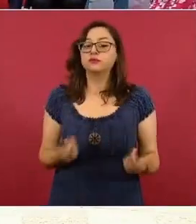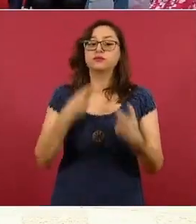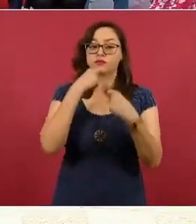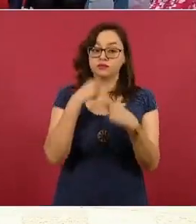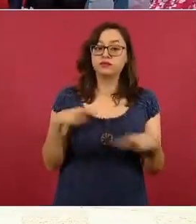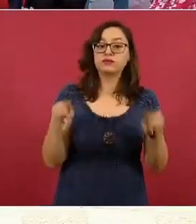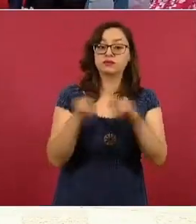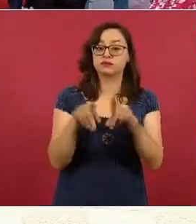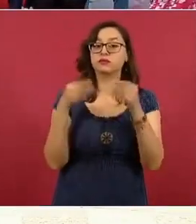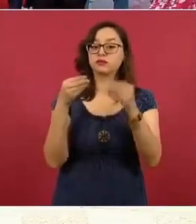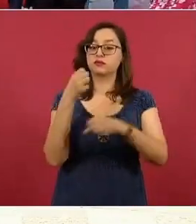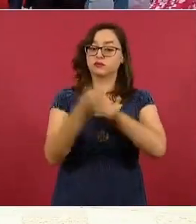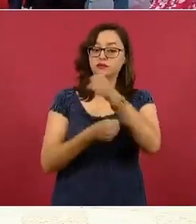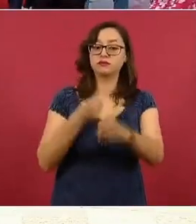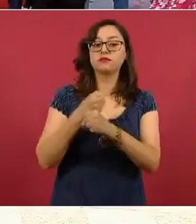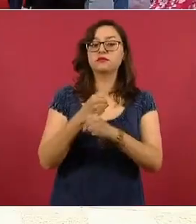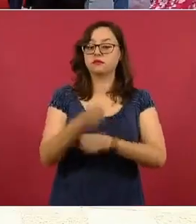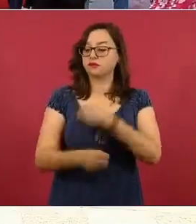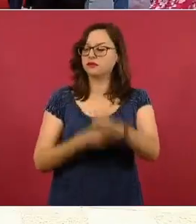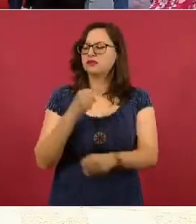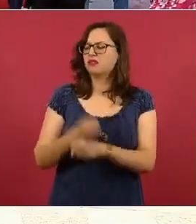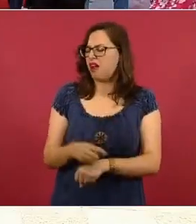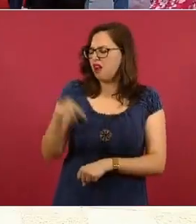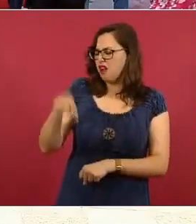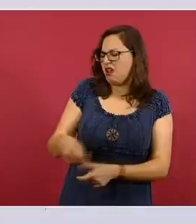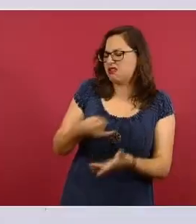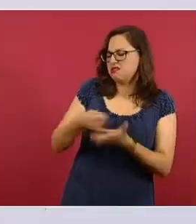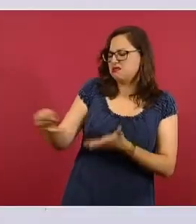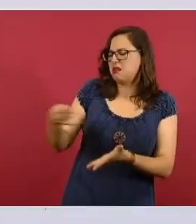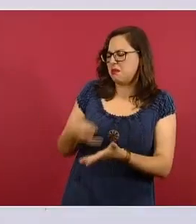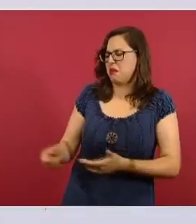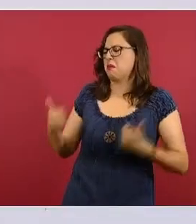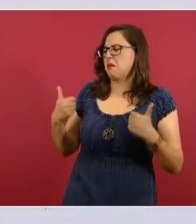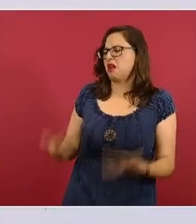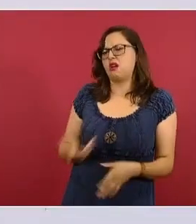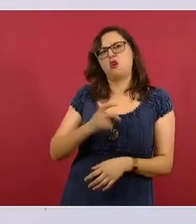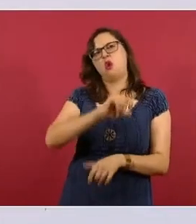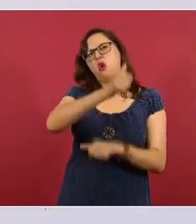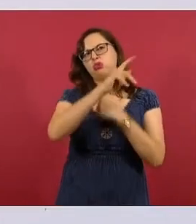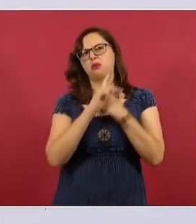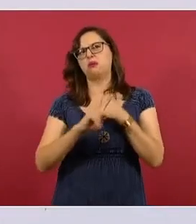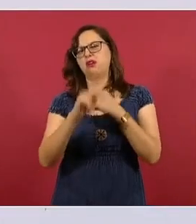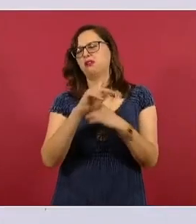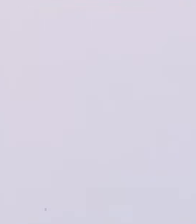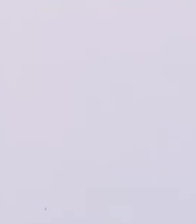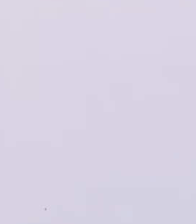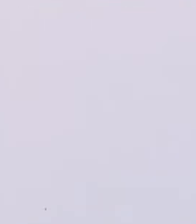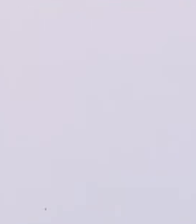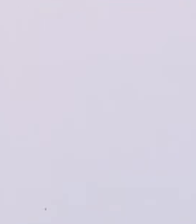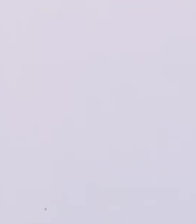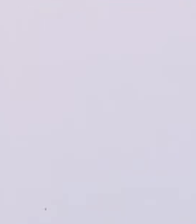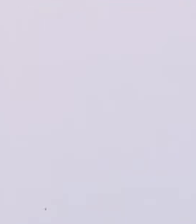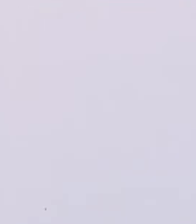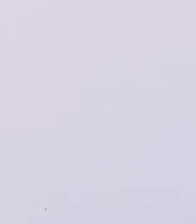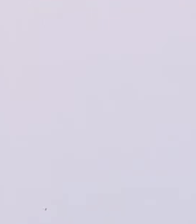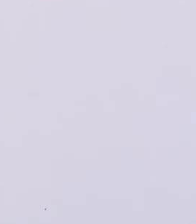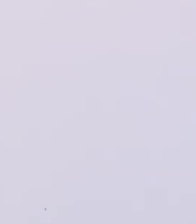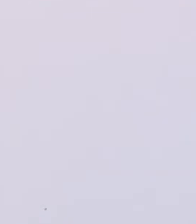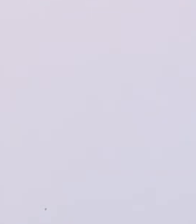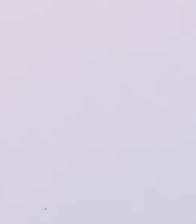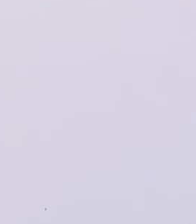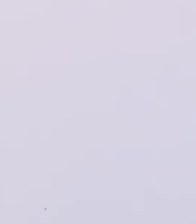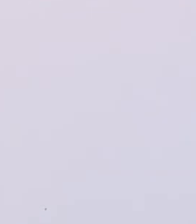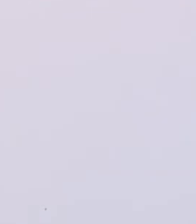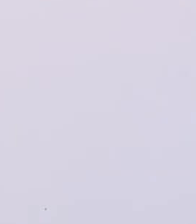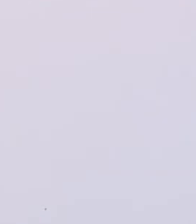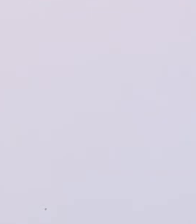la globalización. Pero el movimiento del que formamos parte y que hoy se hace realidad desde el 2018 como